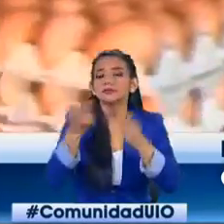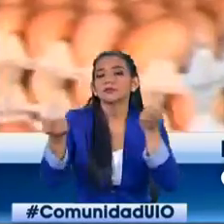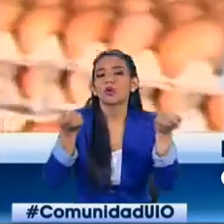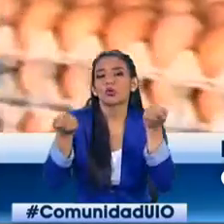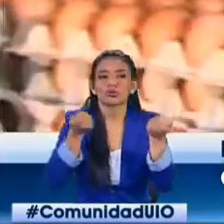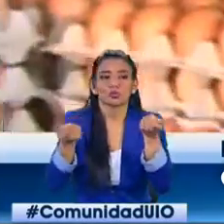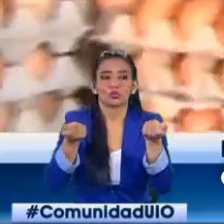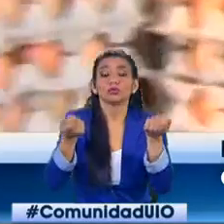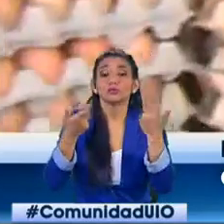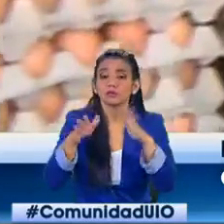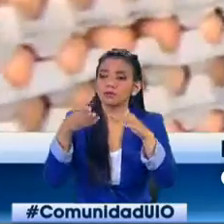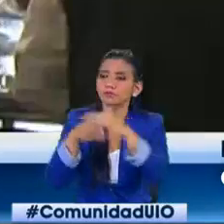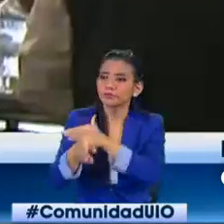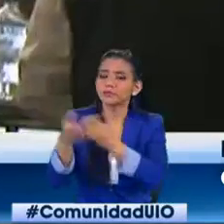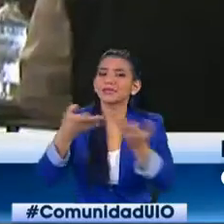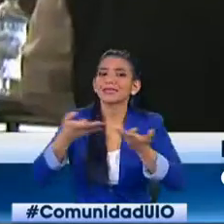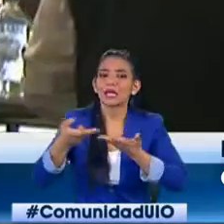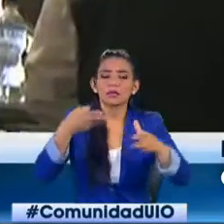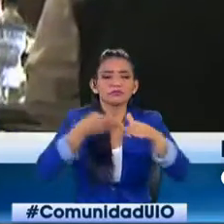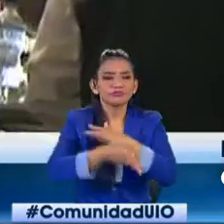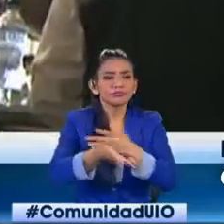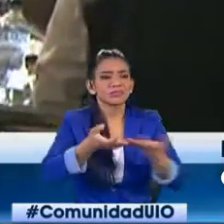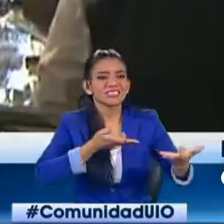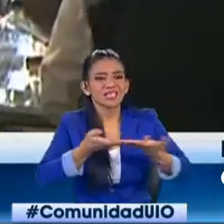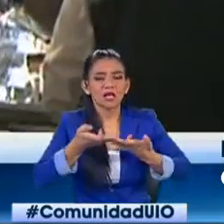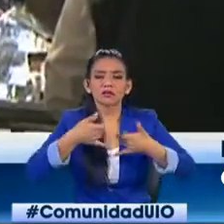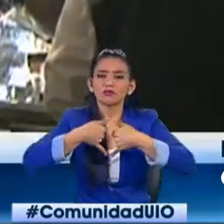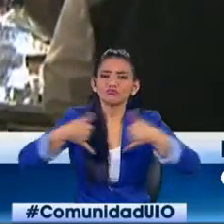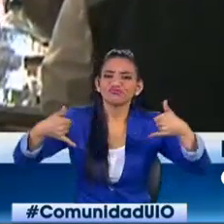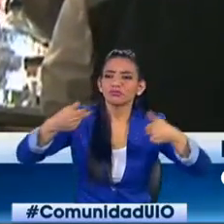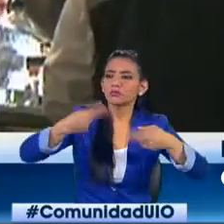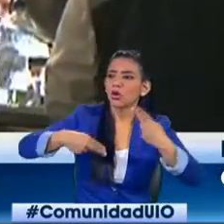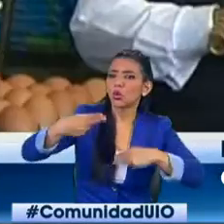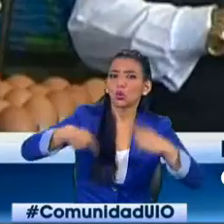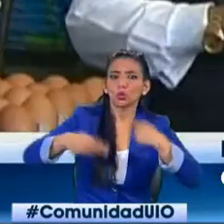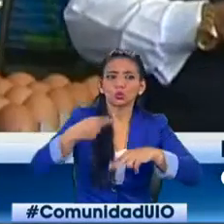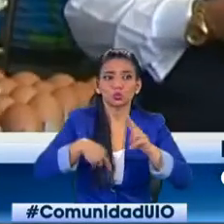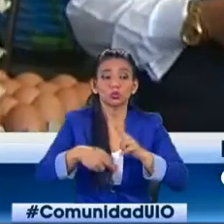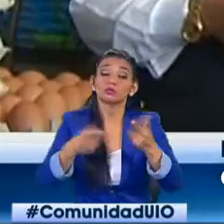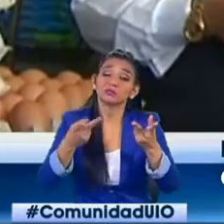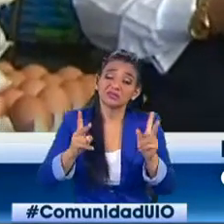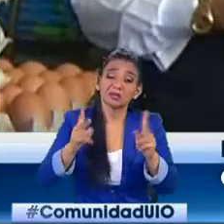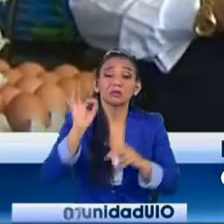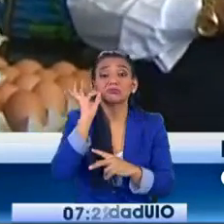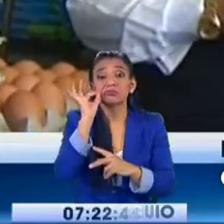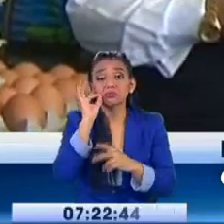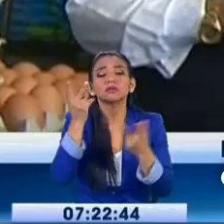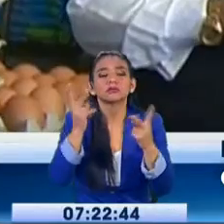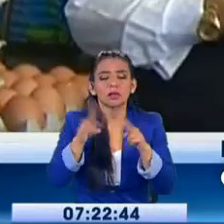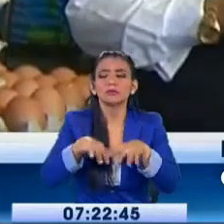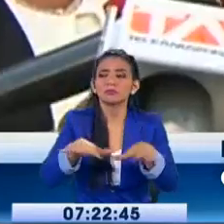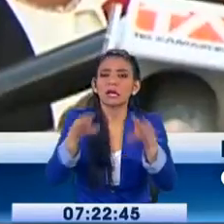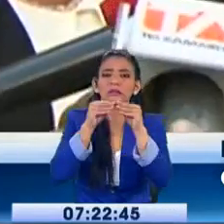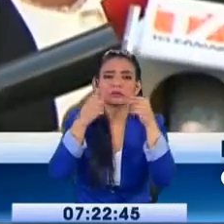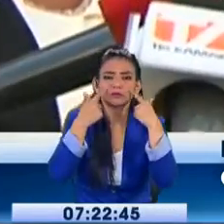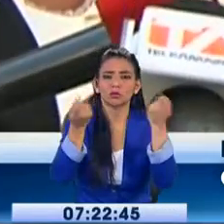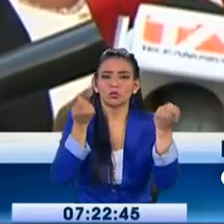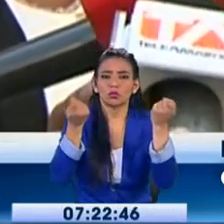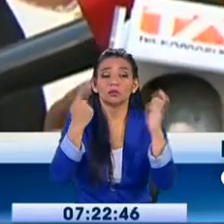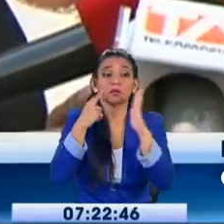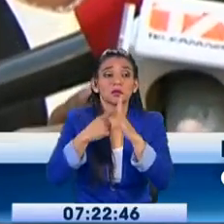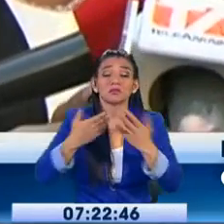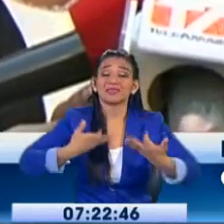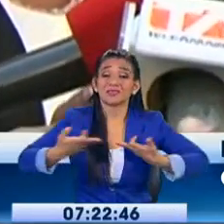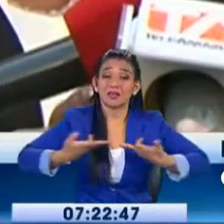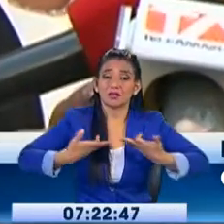luego de las diversas intervenciones que se han dado en el sitio por cuestión alcaloides. Ahora se extienden las acciones. Tiendas que por